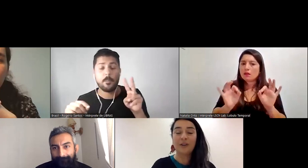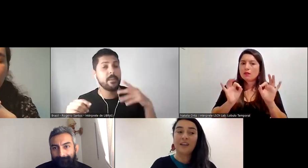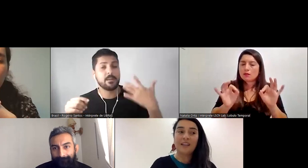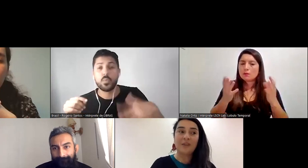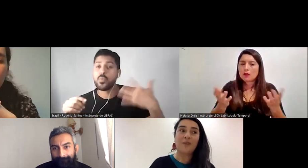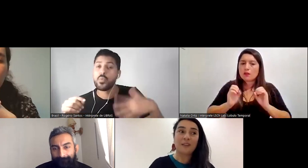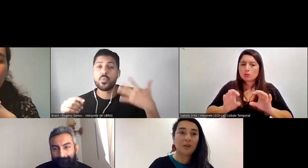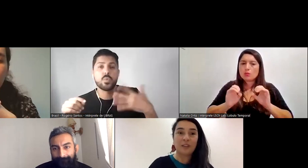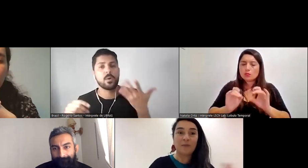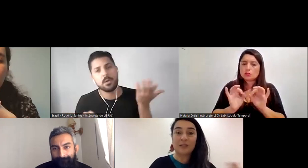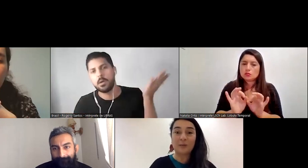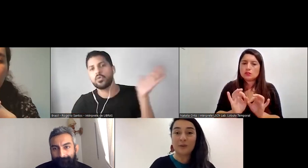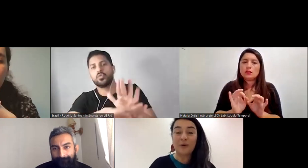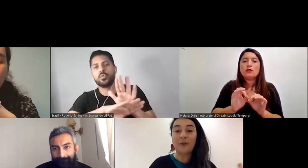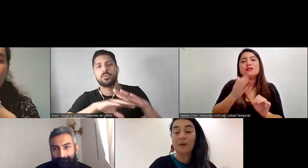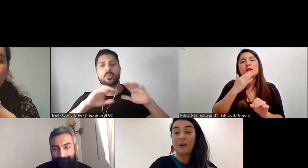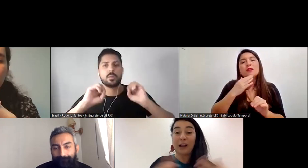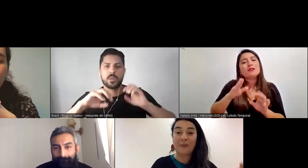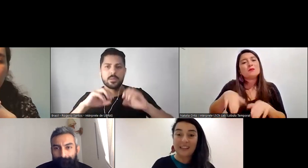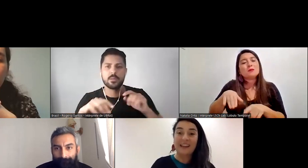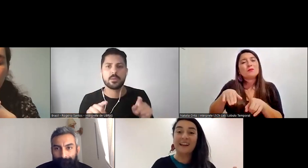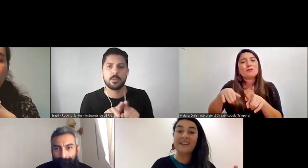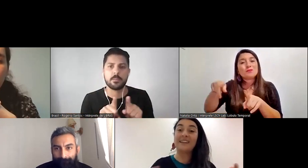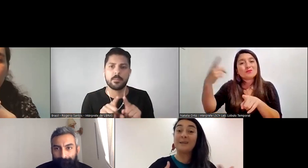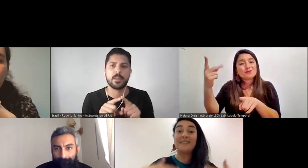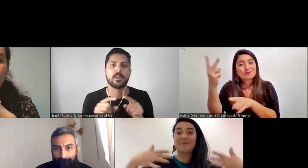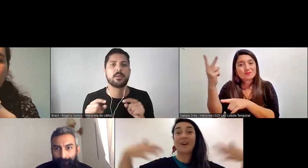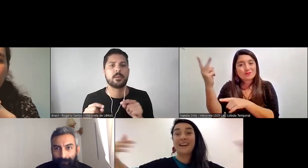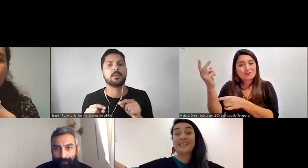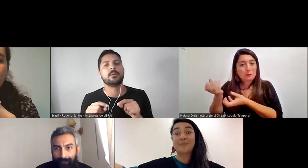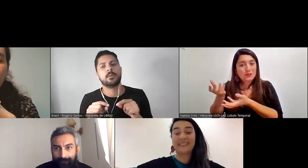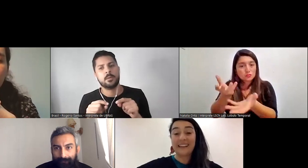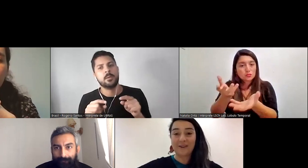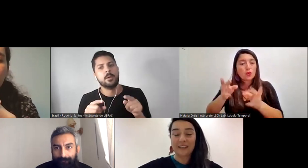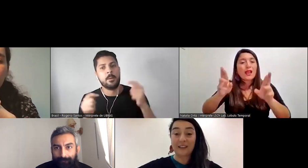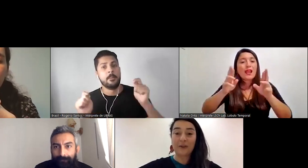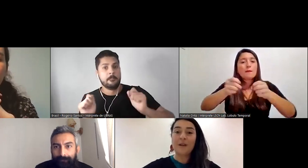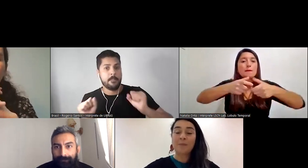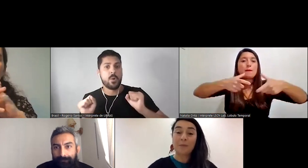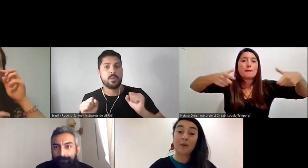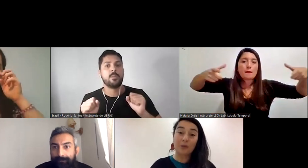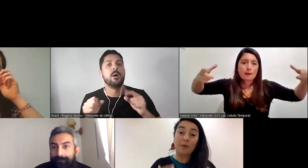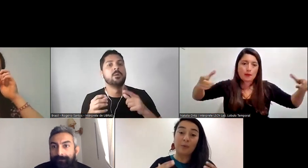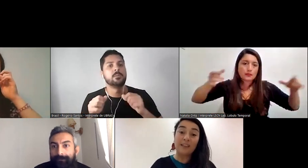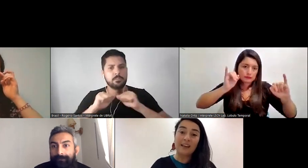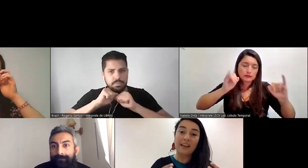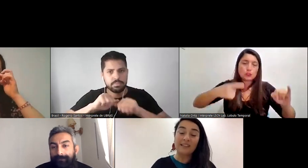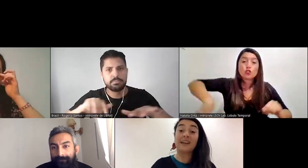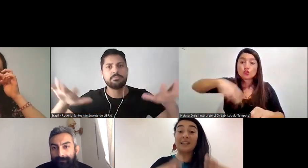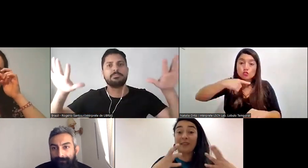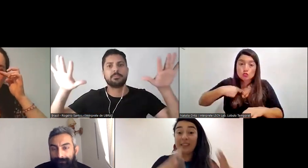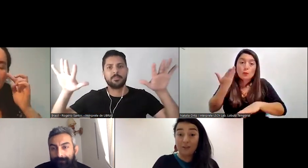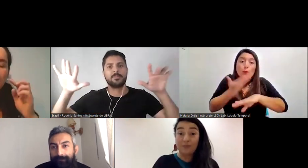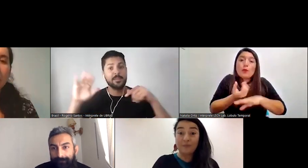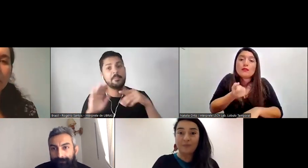educación. Y obviamente, como también expuso las compañeras acá, que ojalá expandirlo, ¿cierto? Pero nuestra propuesta es